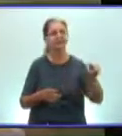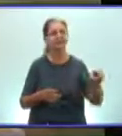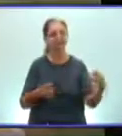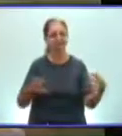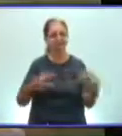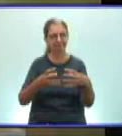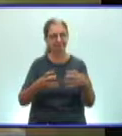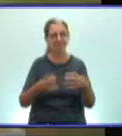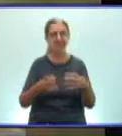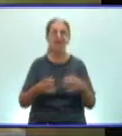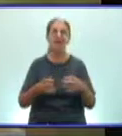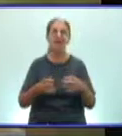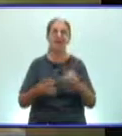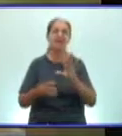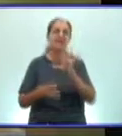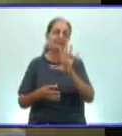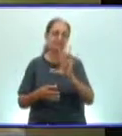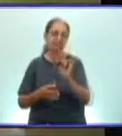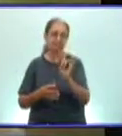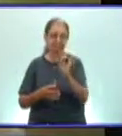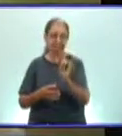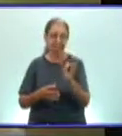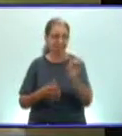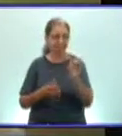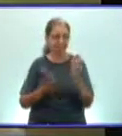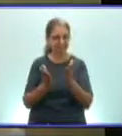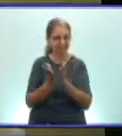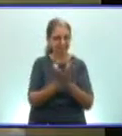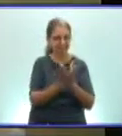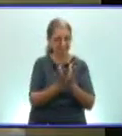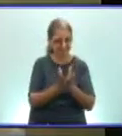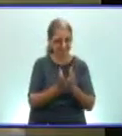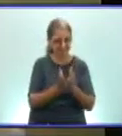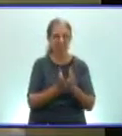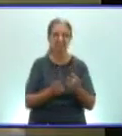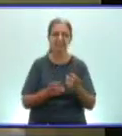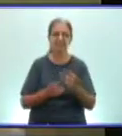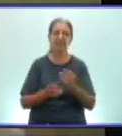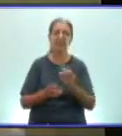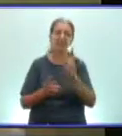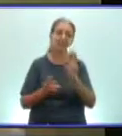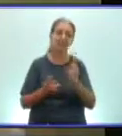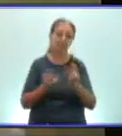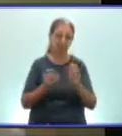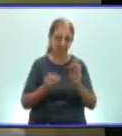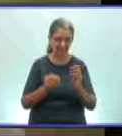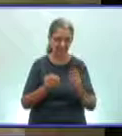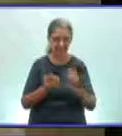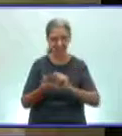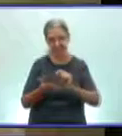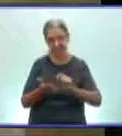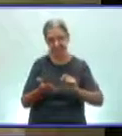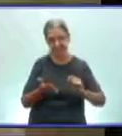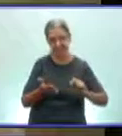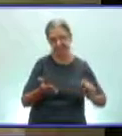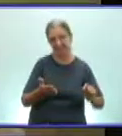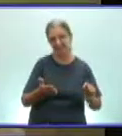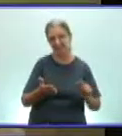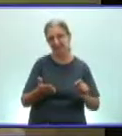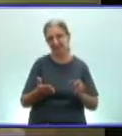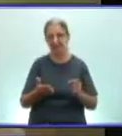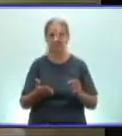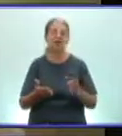para entonces anotar las referencias que le informaran los estudiantes. En este caso, cada uno